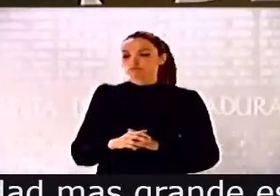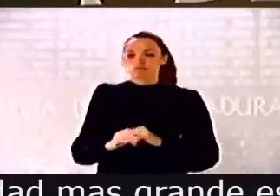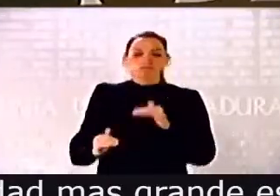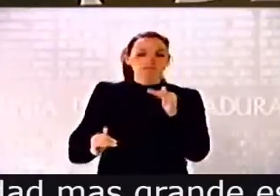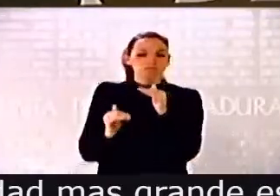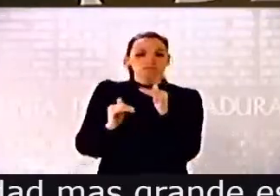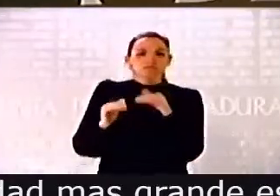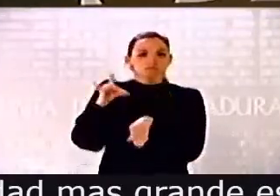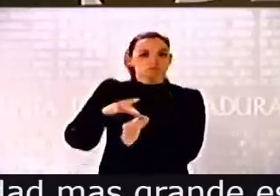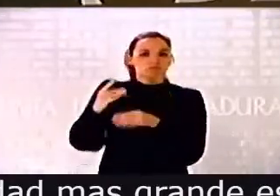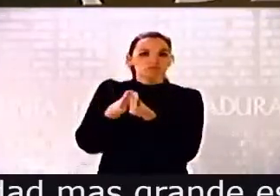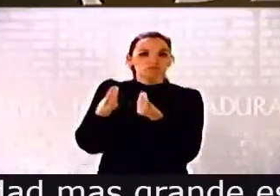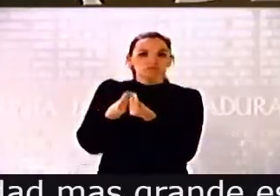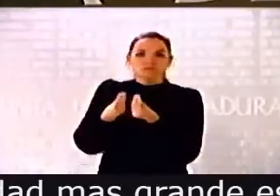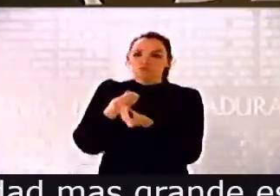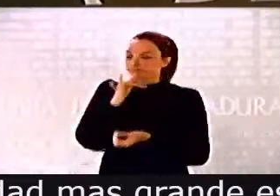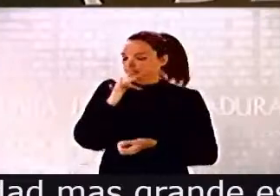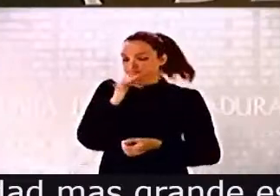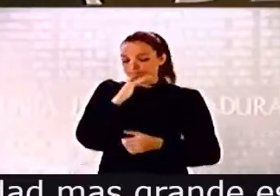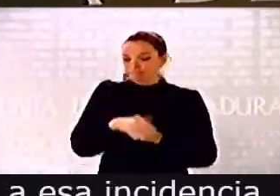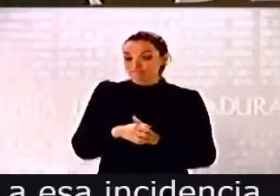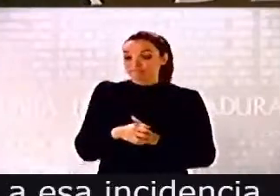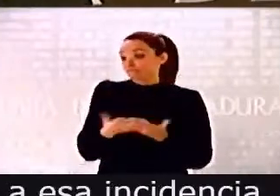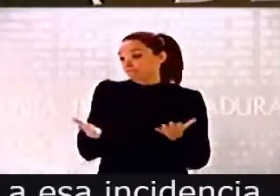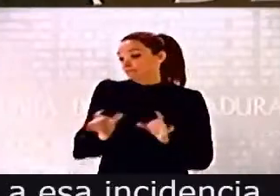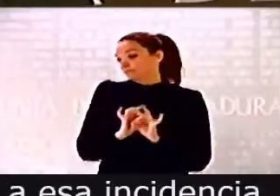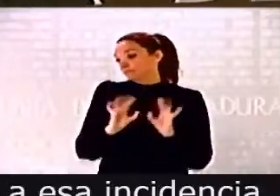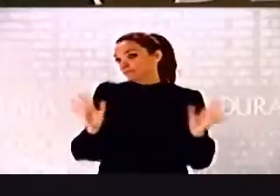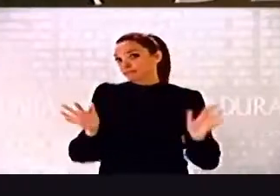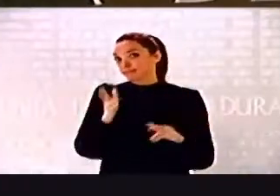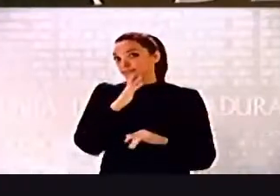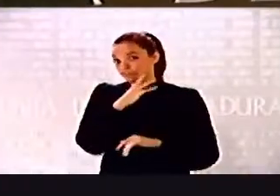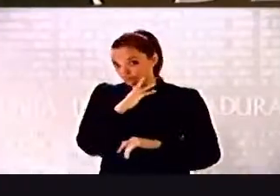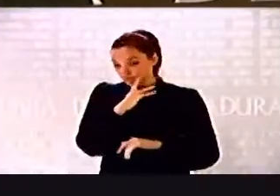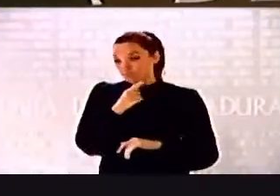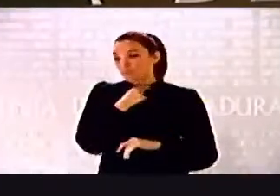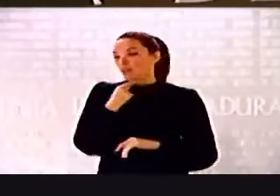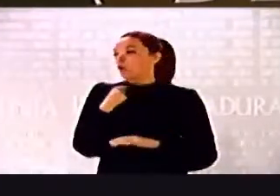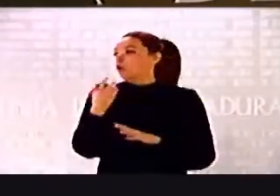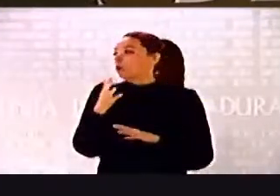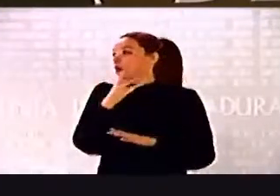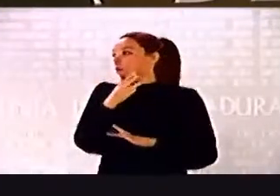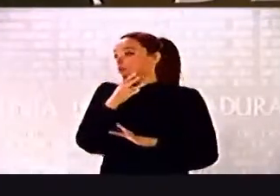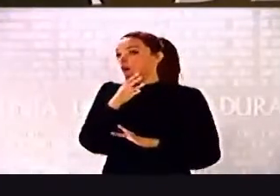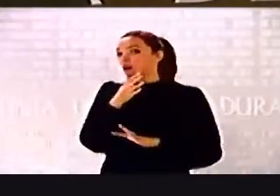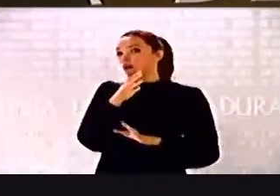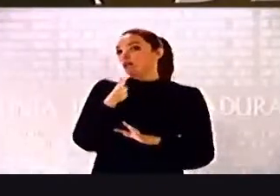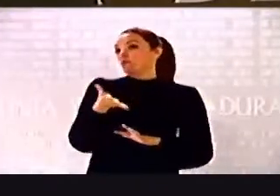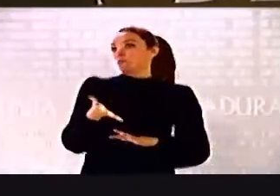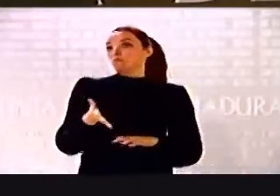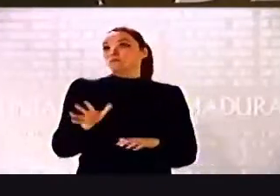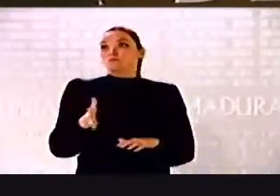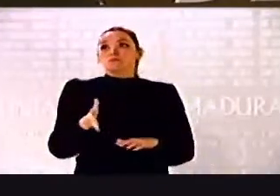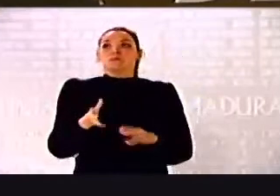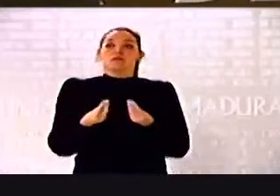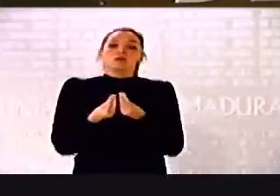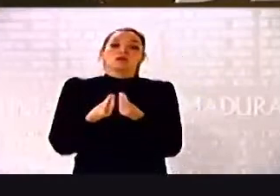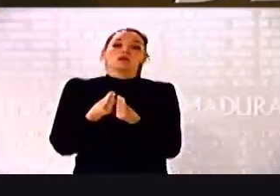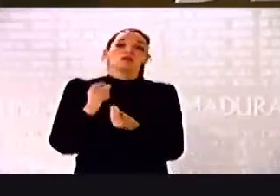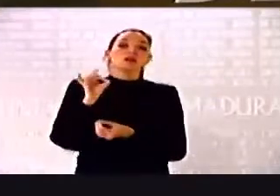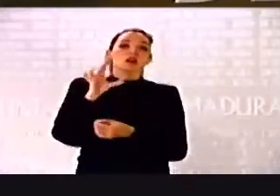a esa incidencia acumulada. Y, por supuesto, menos. Badajoz tiene ahora mismo, en incidencia acumulada a 14